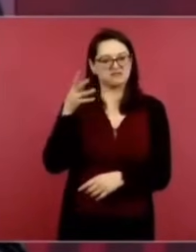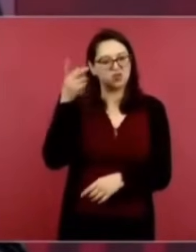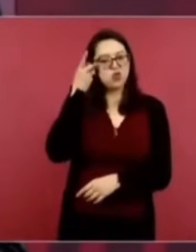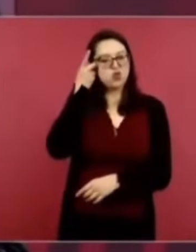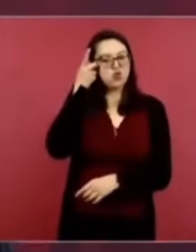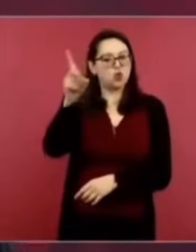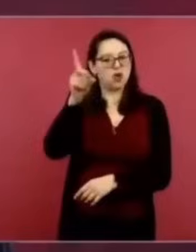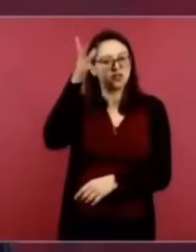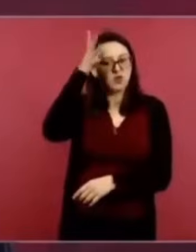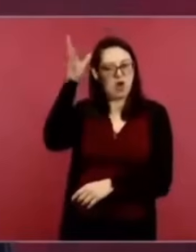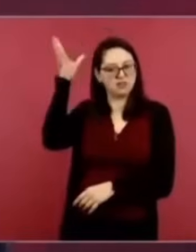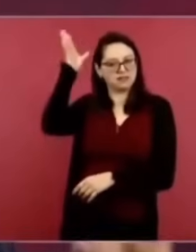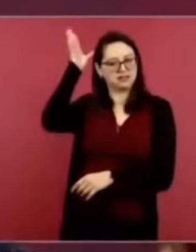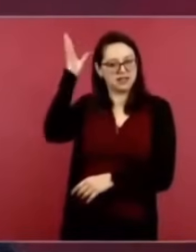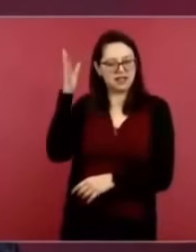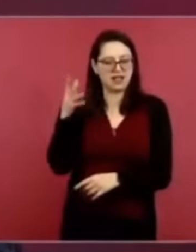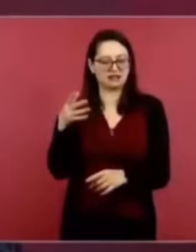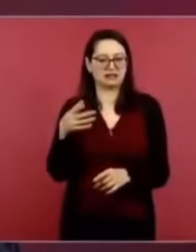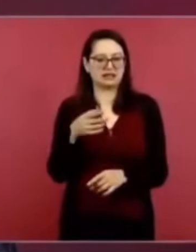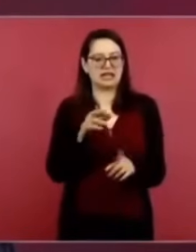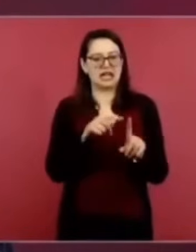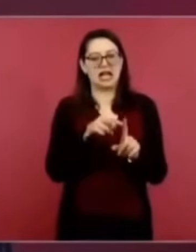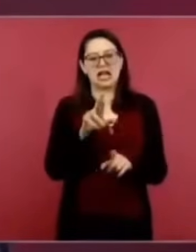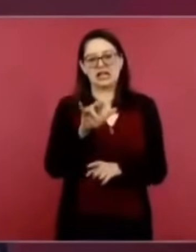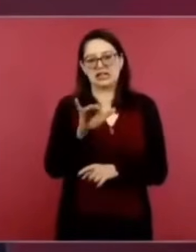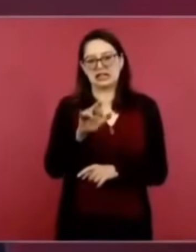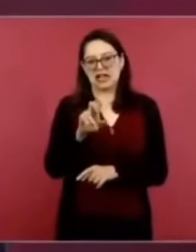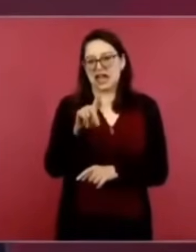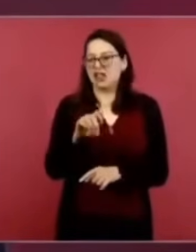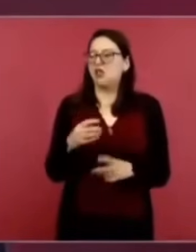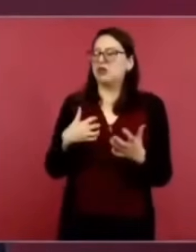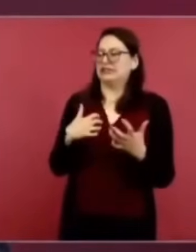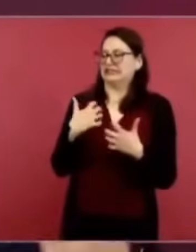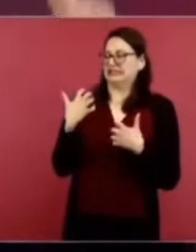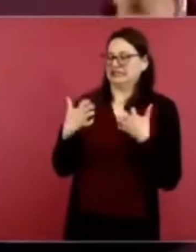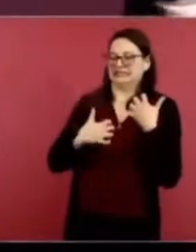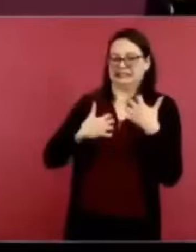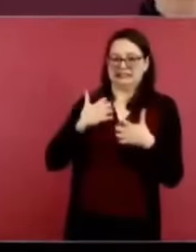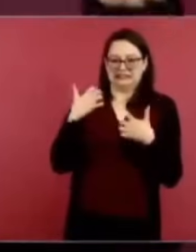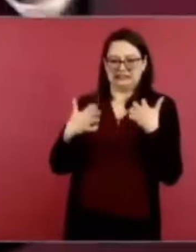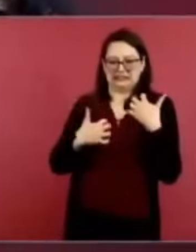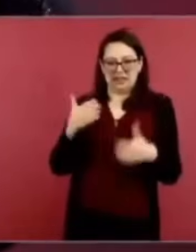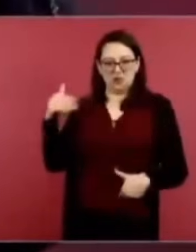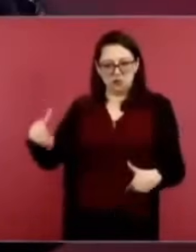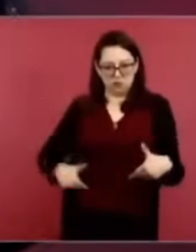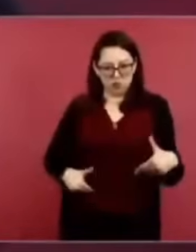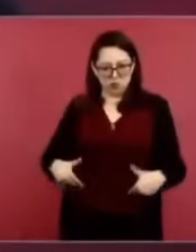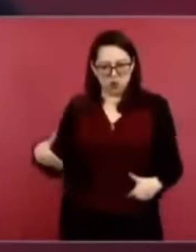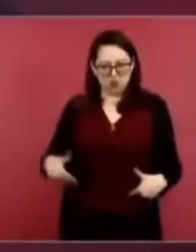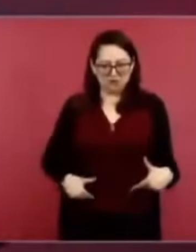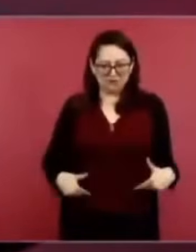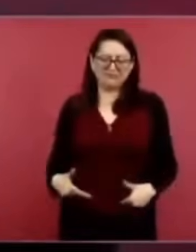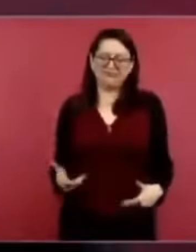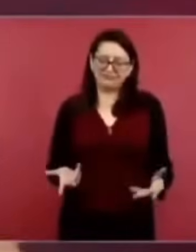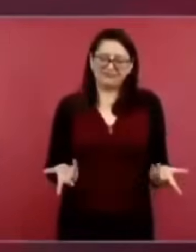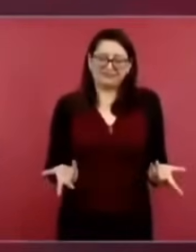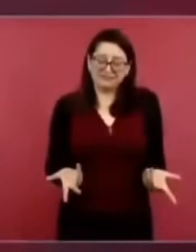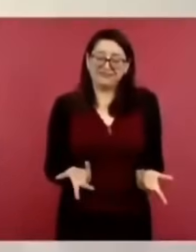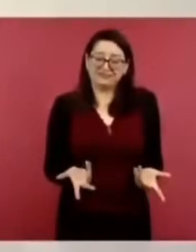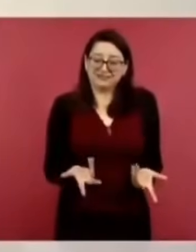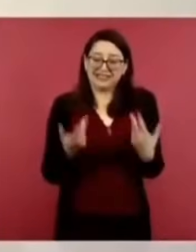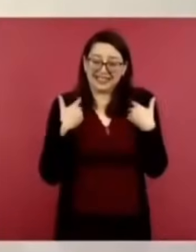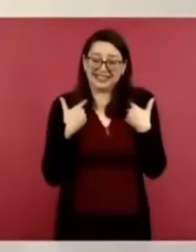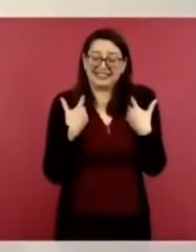en Ricardo. Yo lo entiendo, no voy yo a ponerme a pelear con